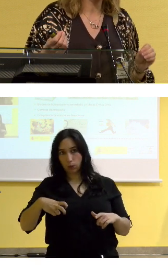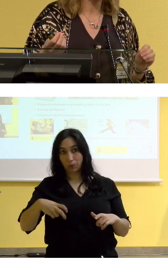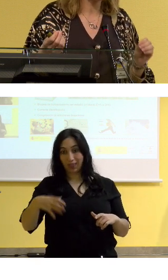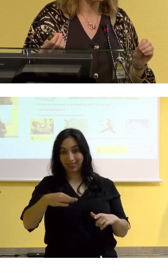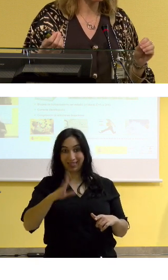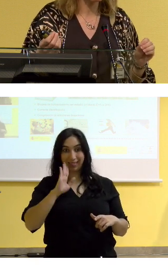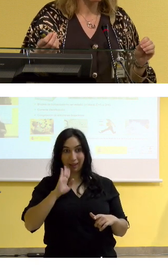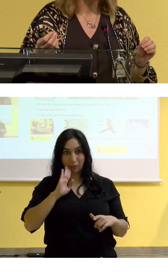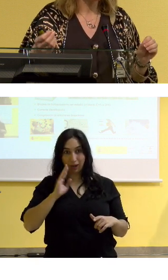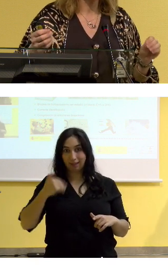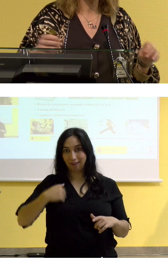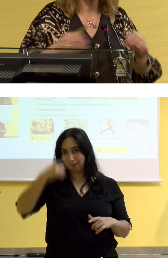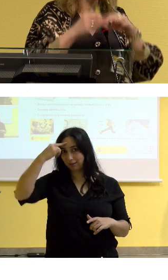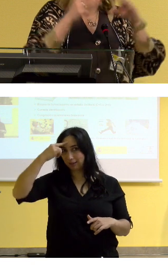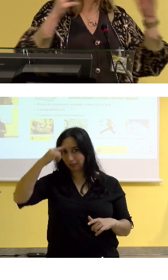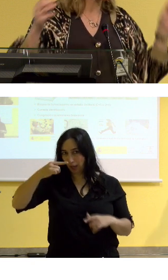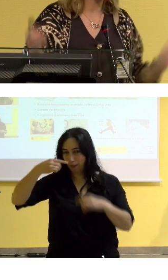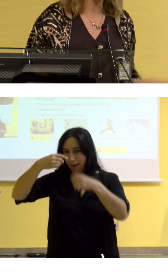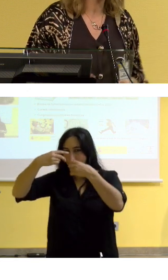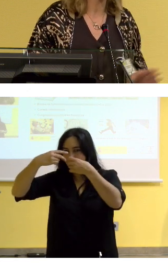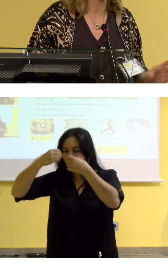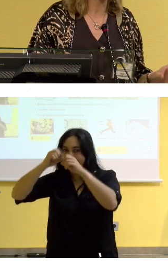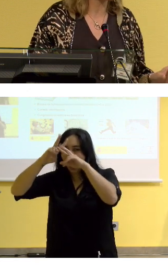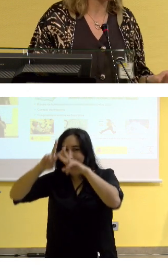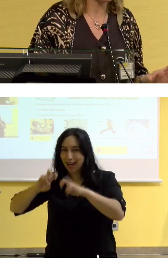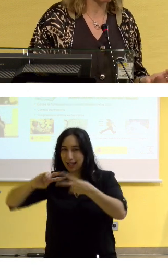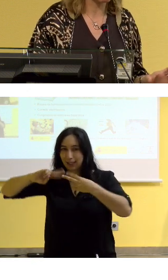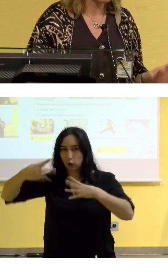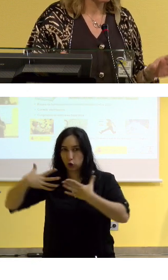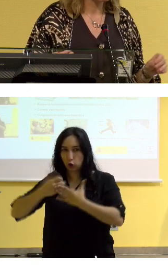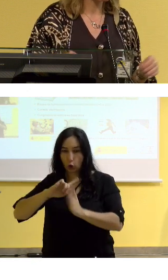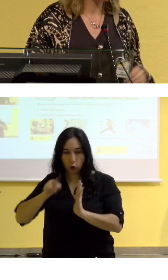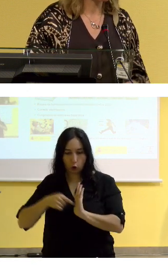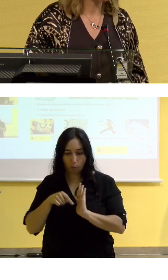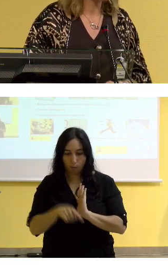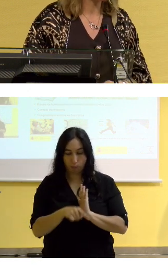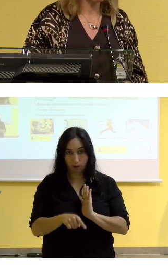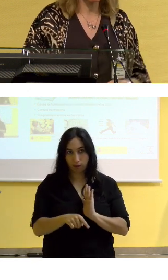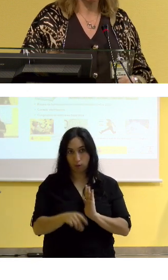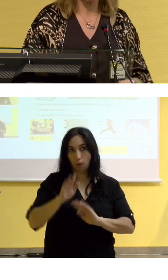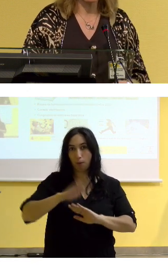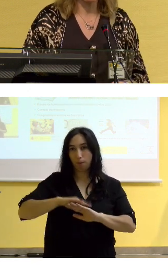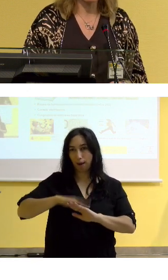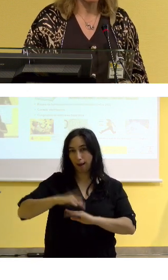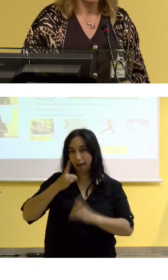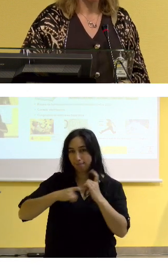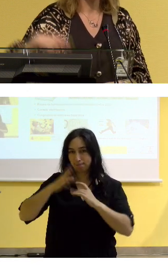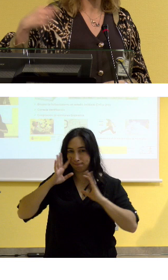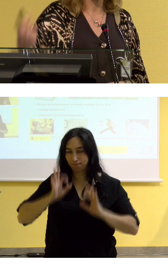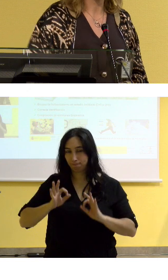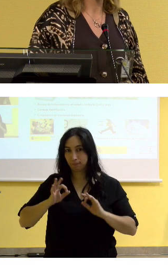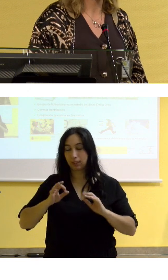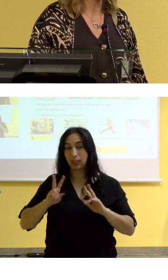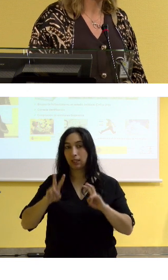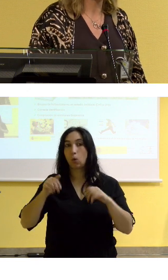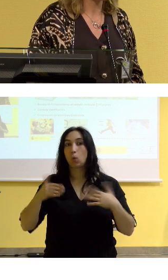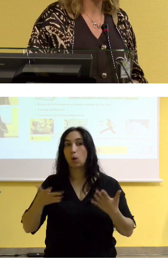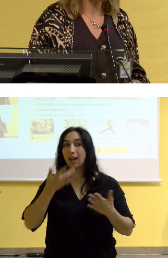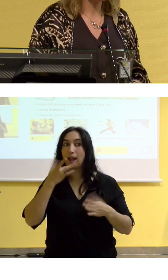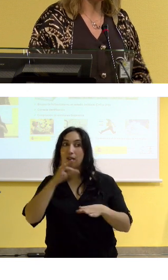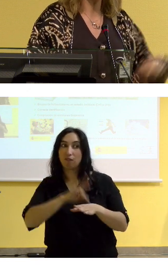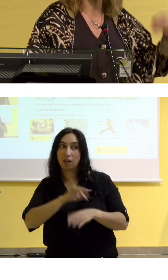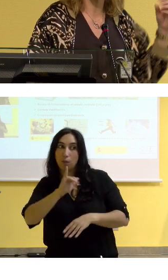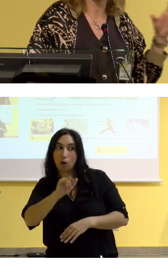vamos a ser capaces de hacer un análisis genético de todo el embrión. Nos va a poder informar, como vais a ver, no solo si está enfermo